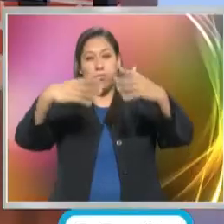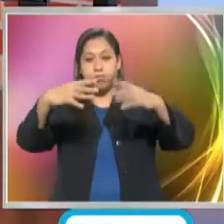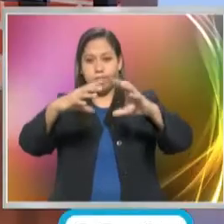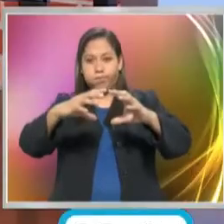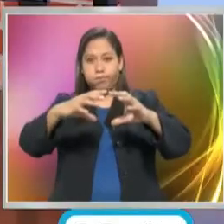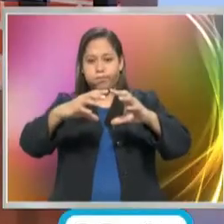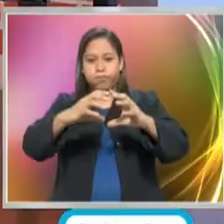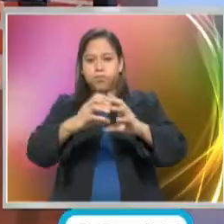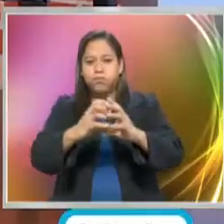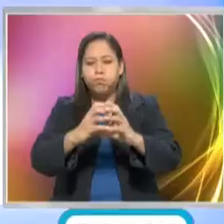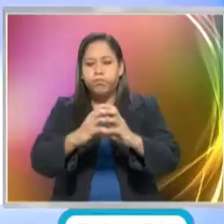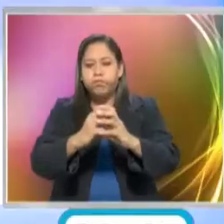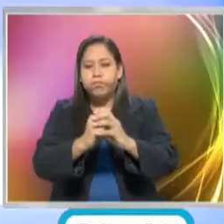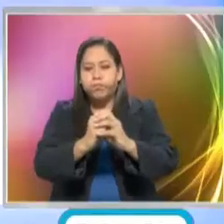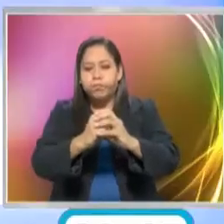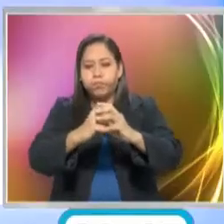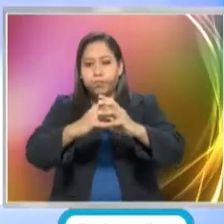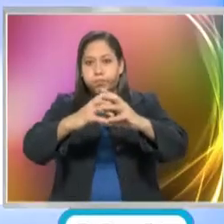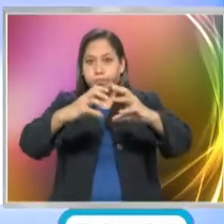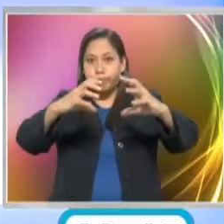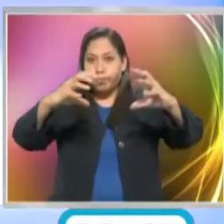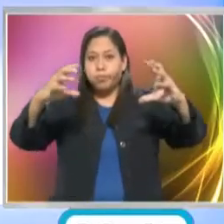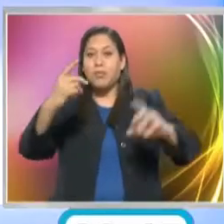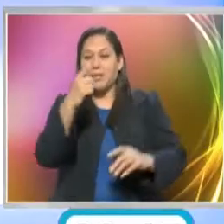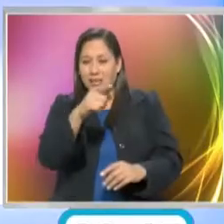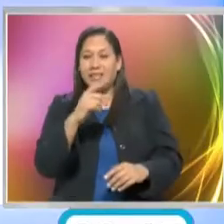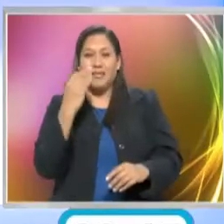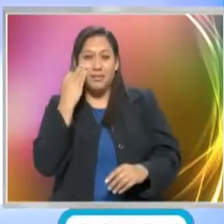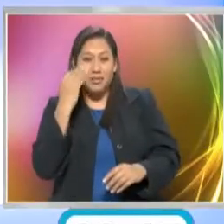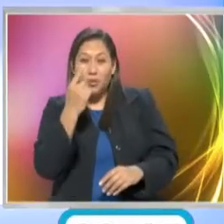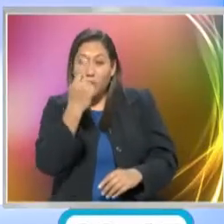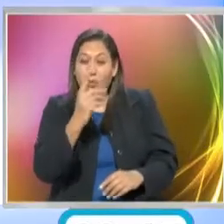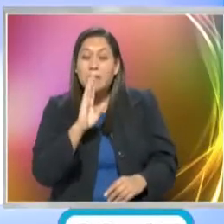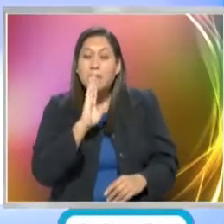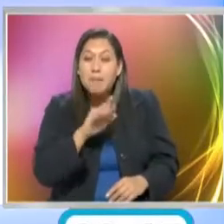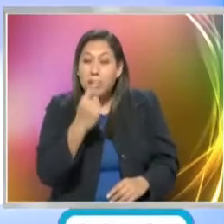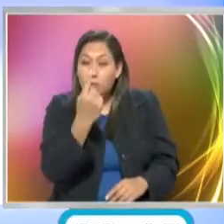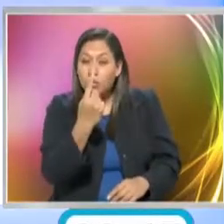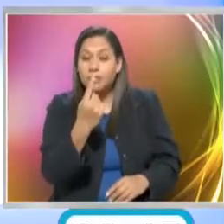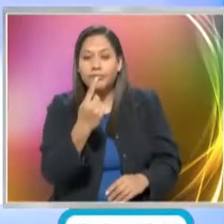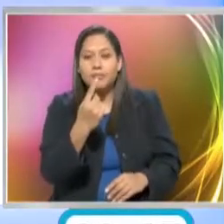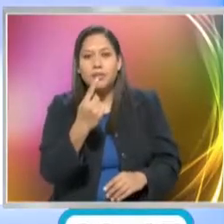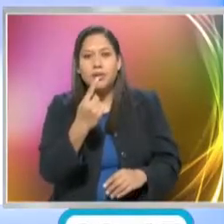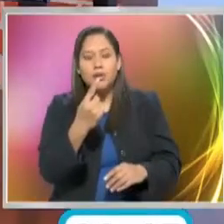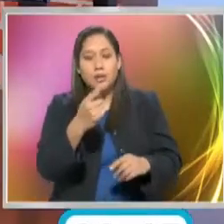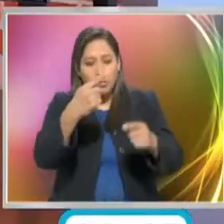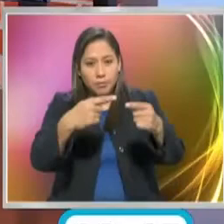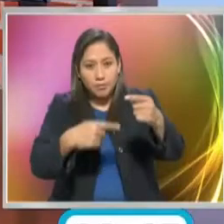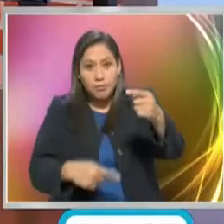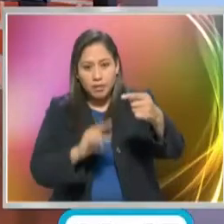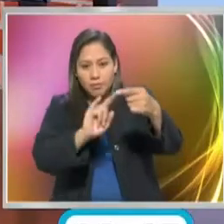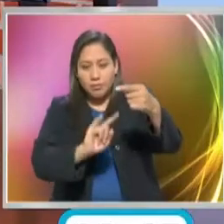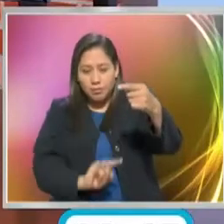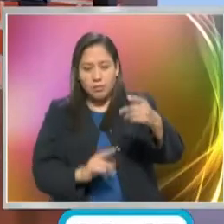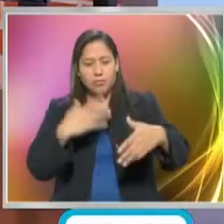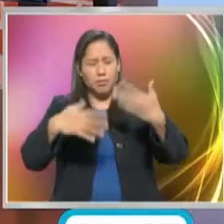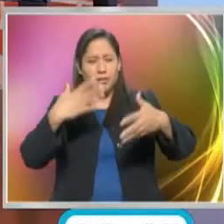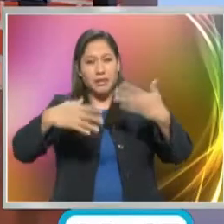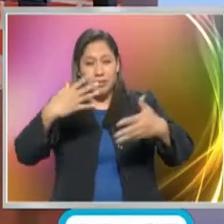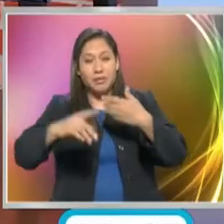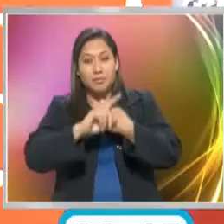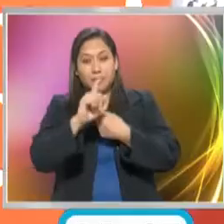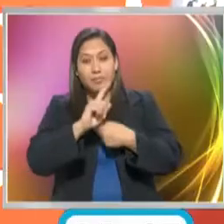las horas libres que tienes como community manager? muy bien. Él es un chico que tiene mucha facilidad